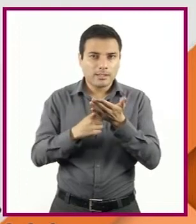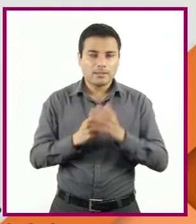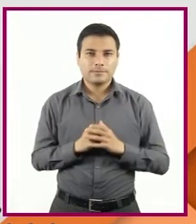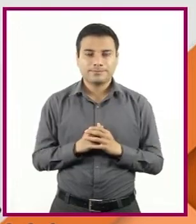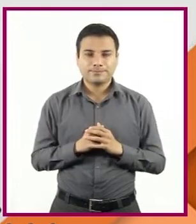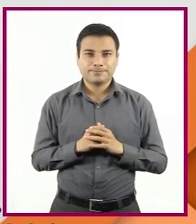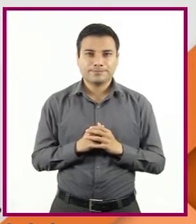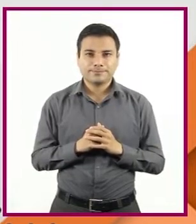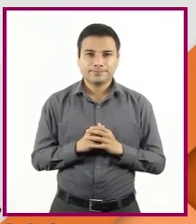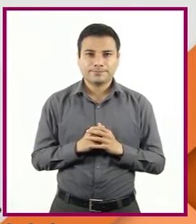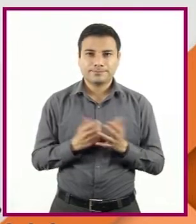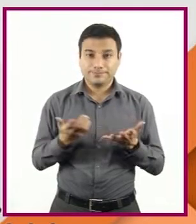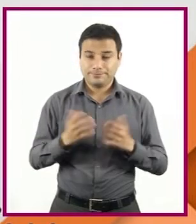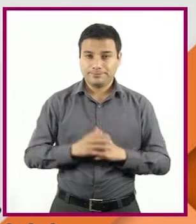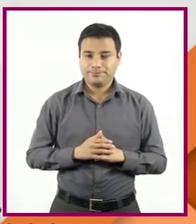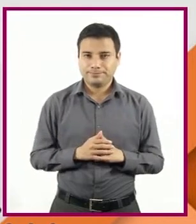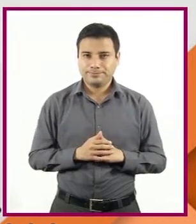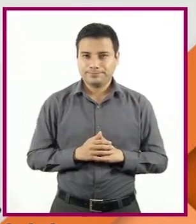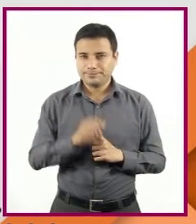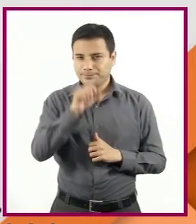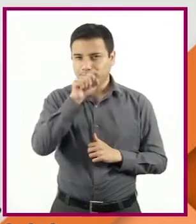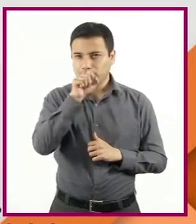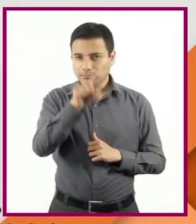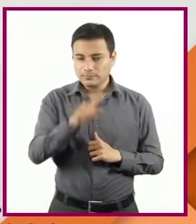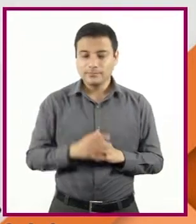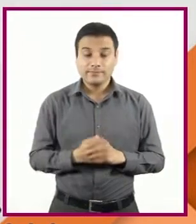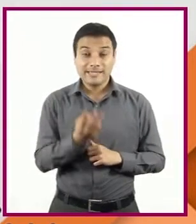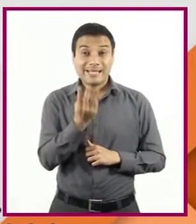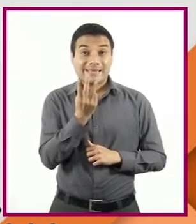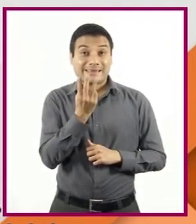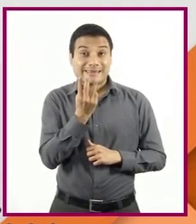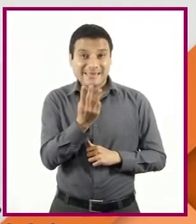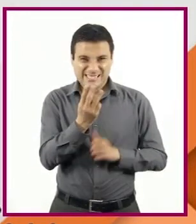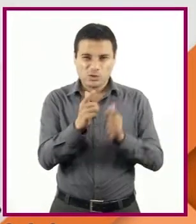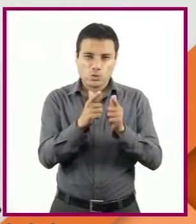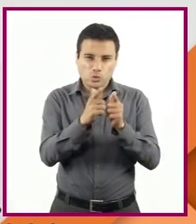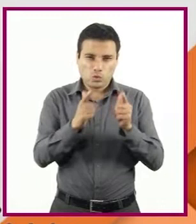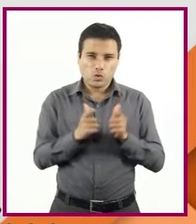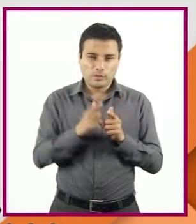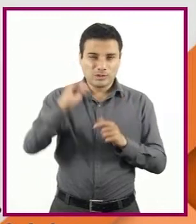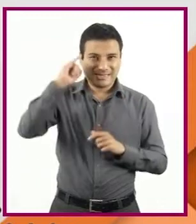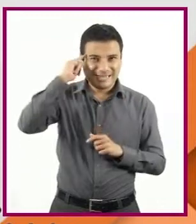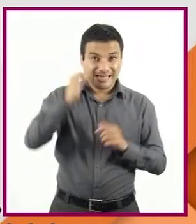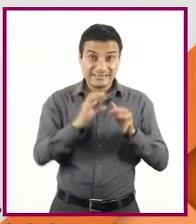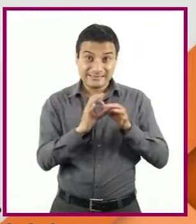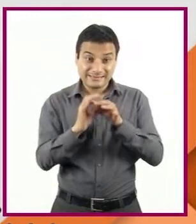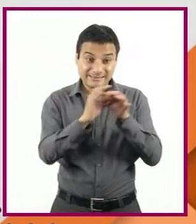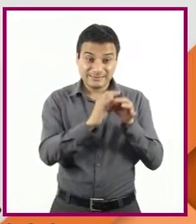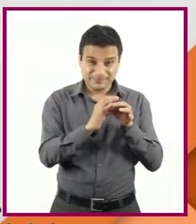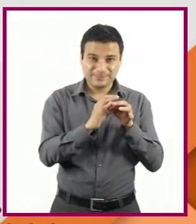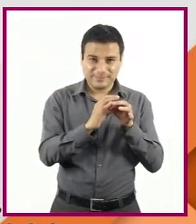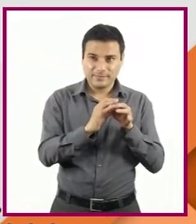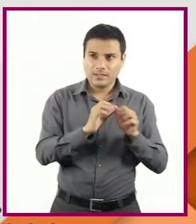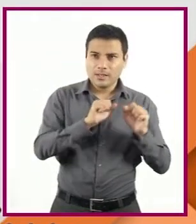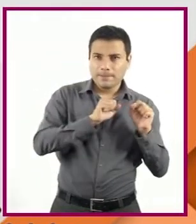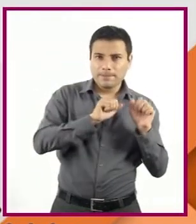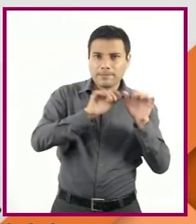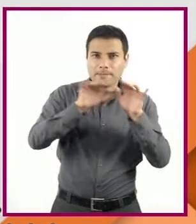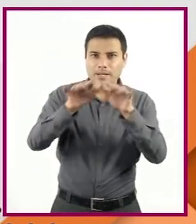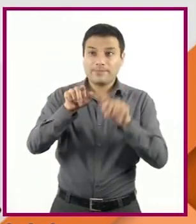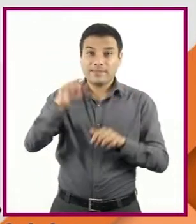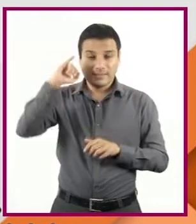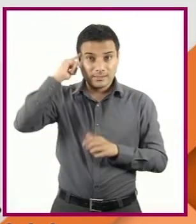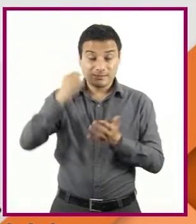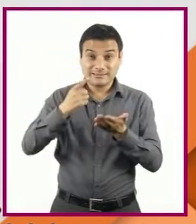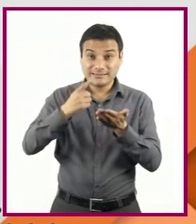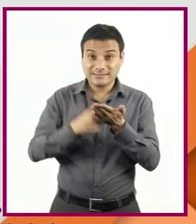La Excantlatoloyan, o Triple Alianza, emprendió entonces la conquista del Totonacapan y tras el sometimiento del